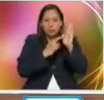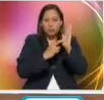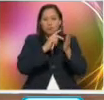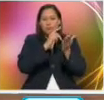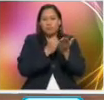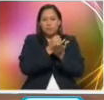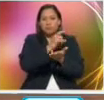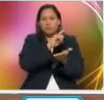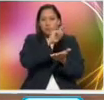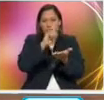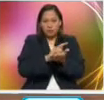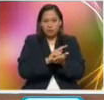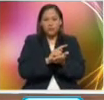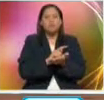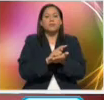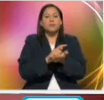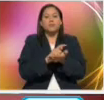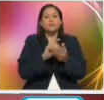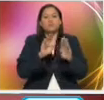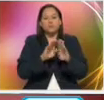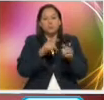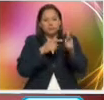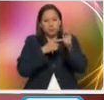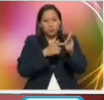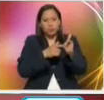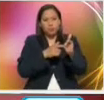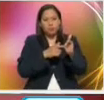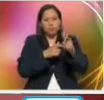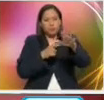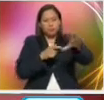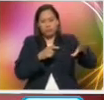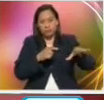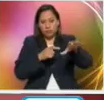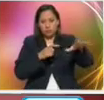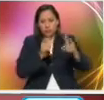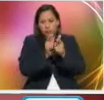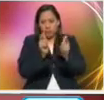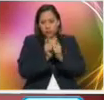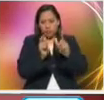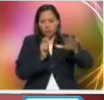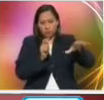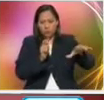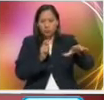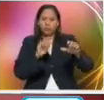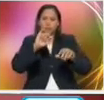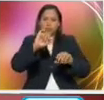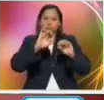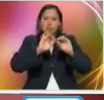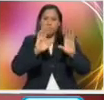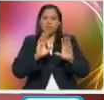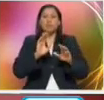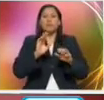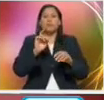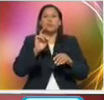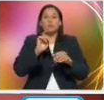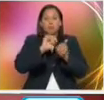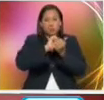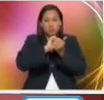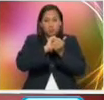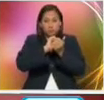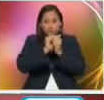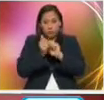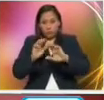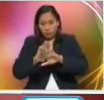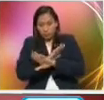reglas que se van a seguir dentro de una determinada comunidad, dentro de esa comunidad, y obviamente, pues al momento de traducirla